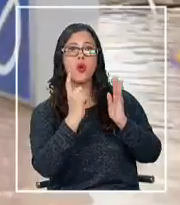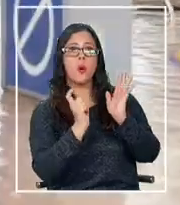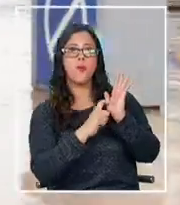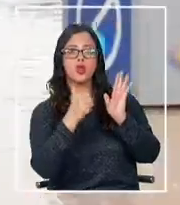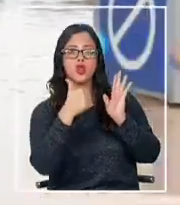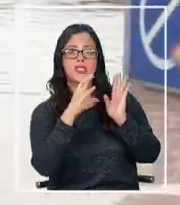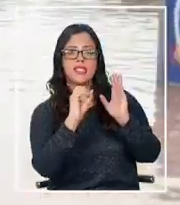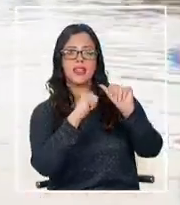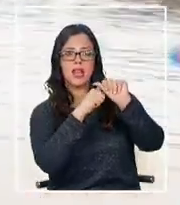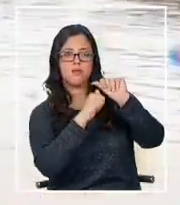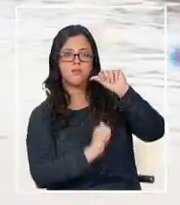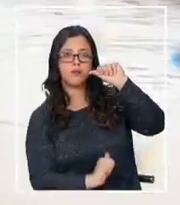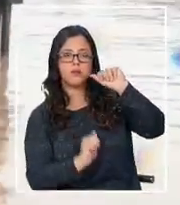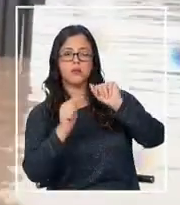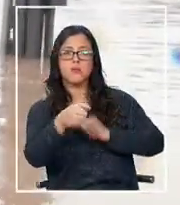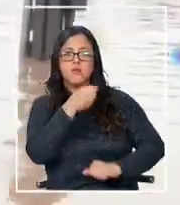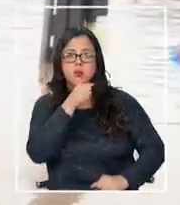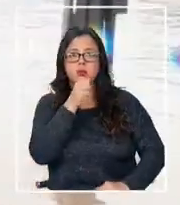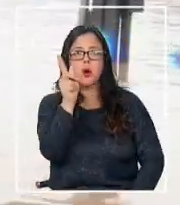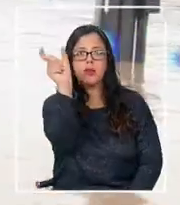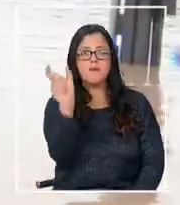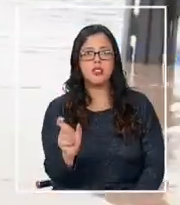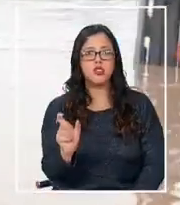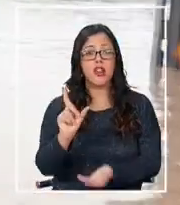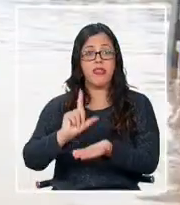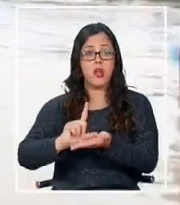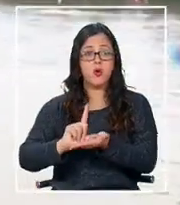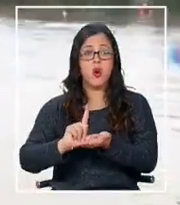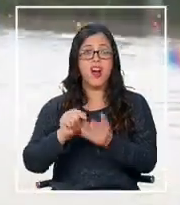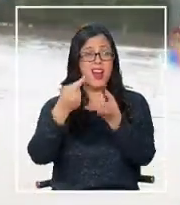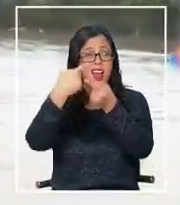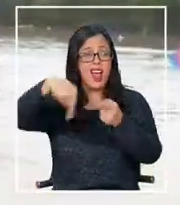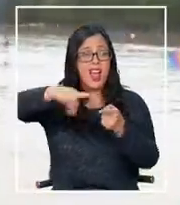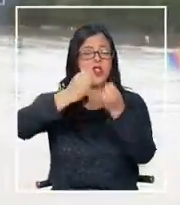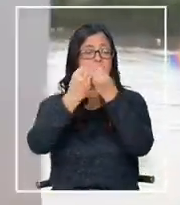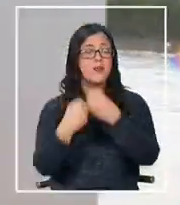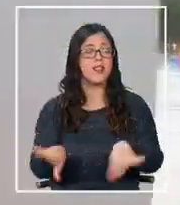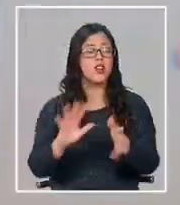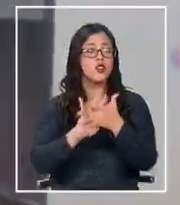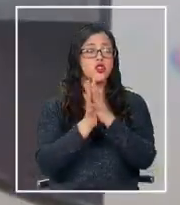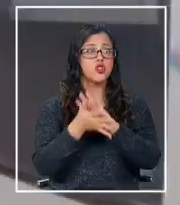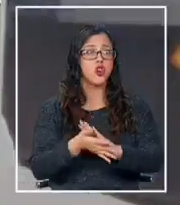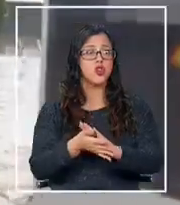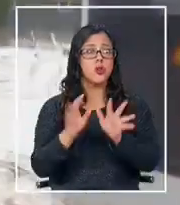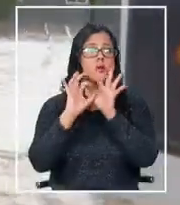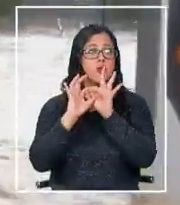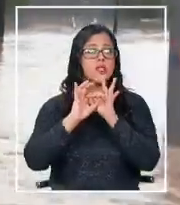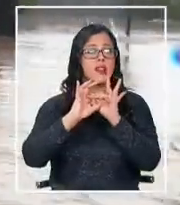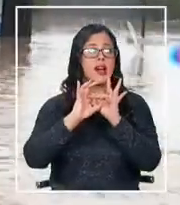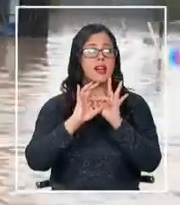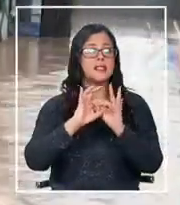ahora en la entrevista que acabas de realizar a uno de los vecinos en la zona, han perdido absolutamente todo. Muchas